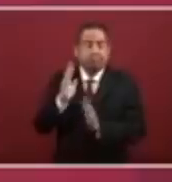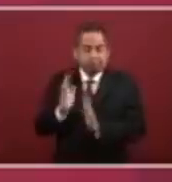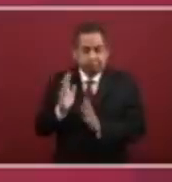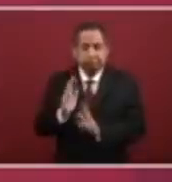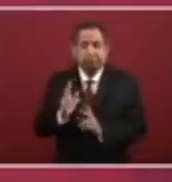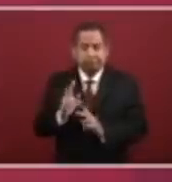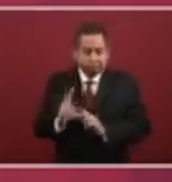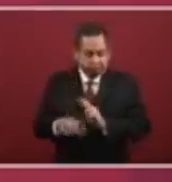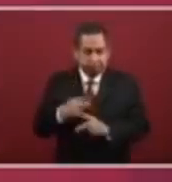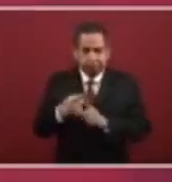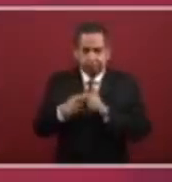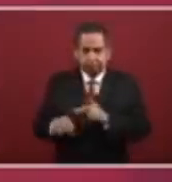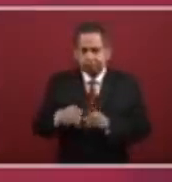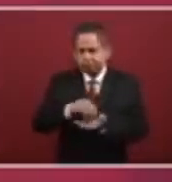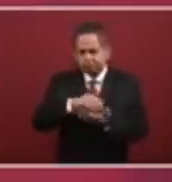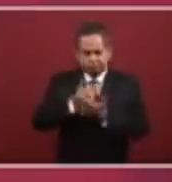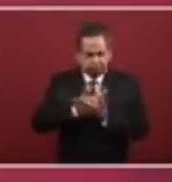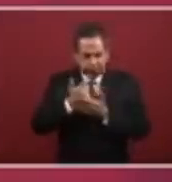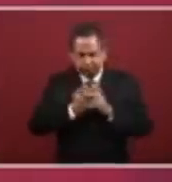Pero estén las cifras